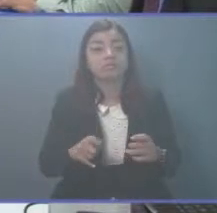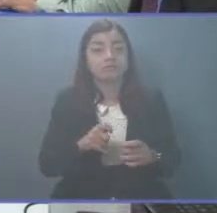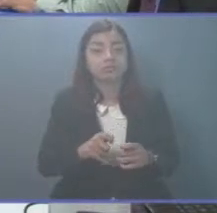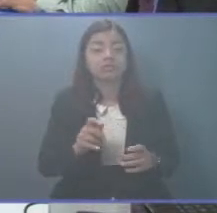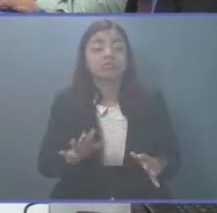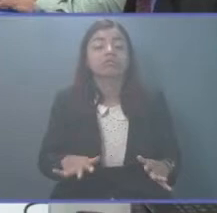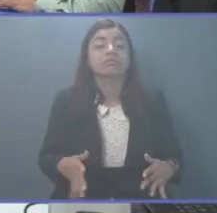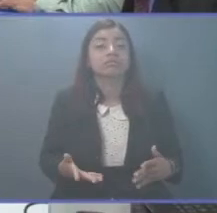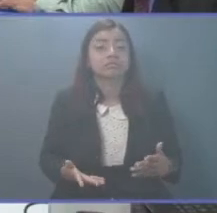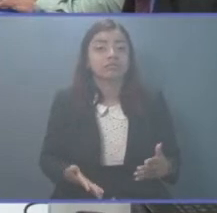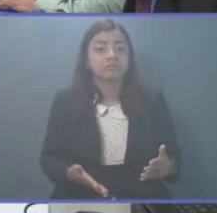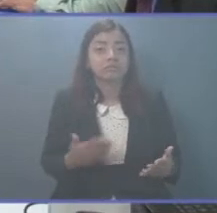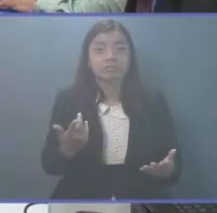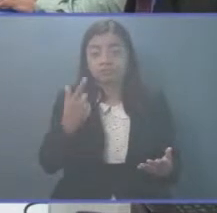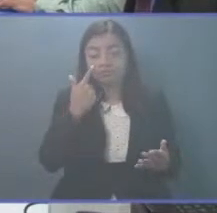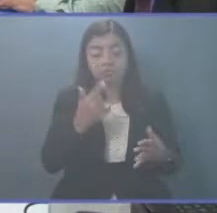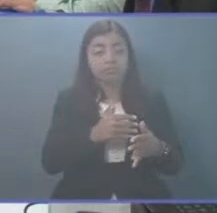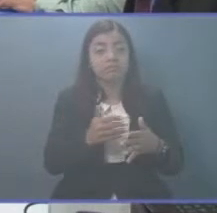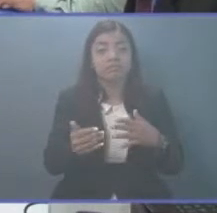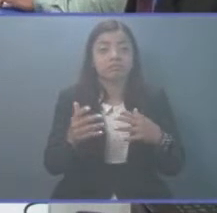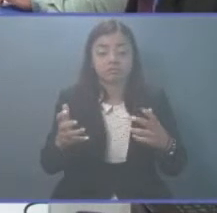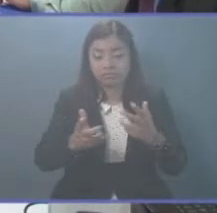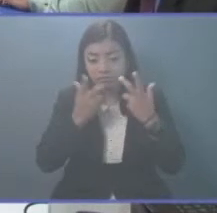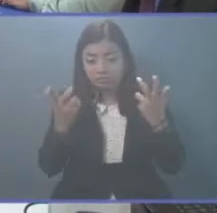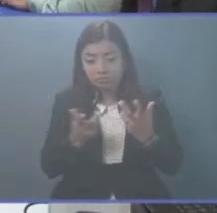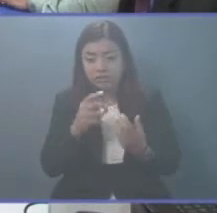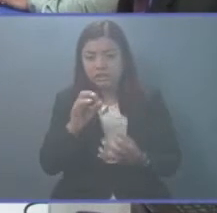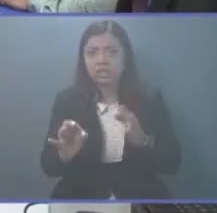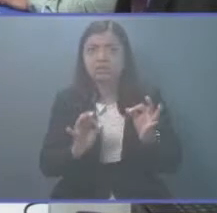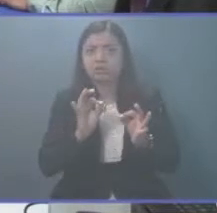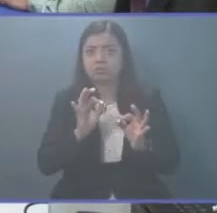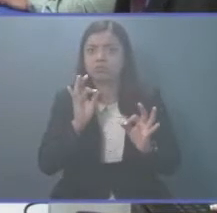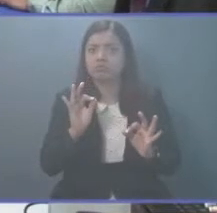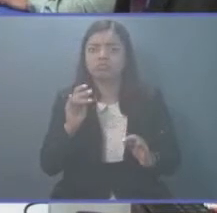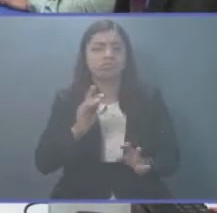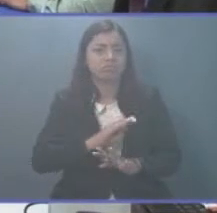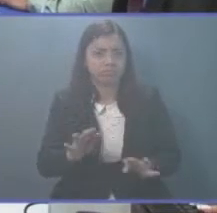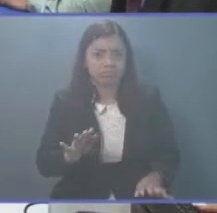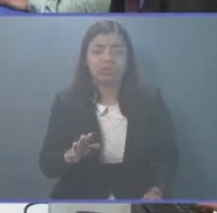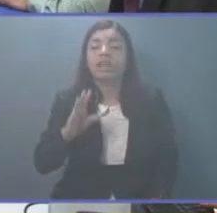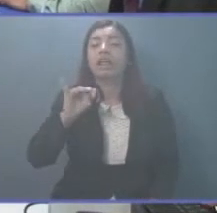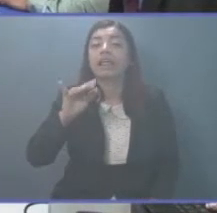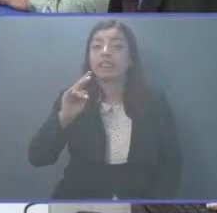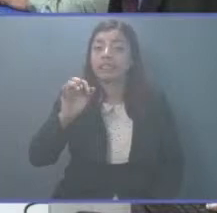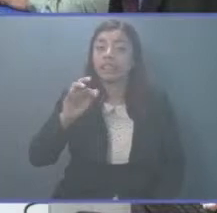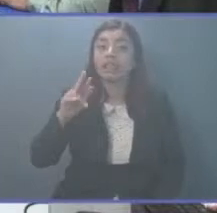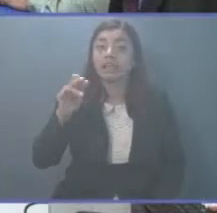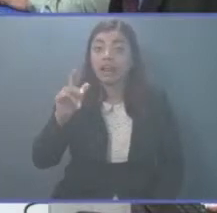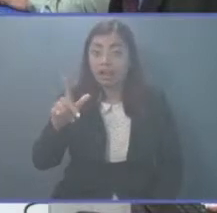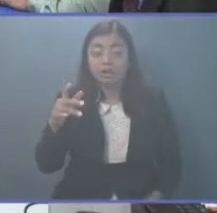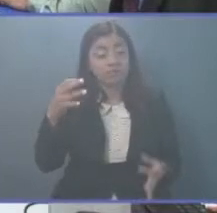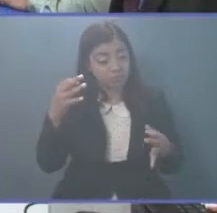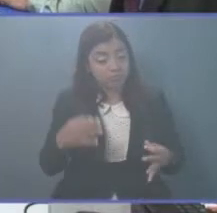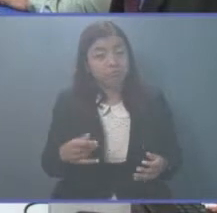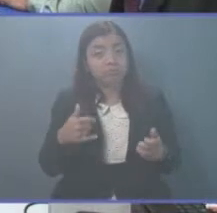fin de iniciar investigaciones integrales conjuntas. Solo la palabra integral. Integrales. Ajá.